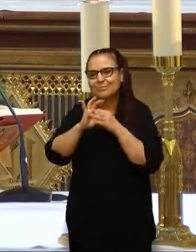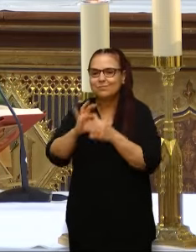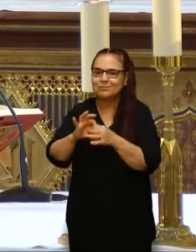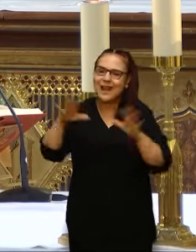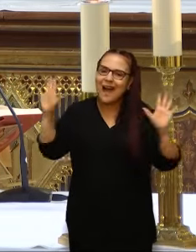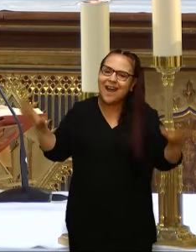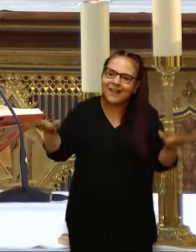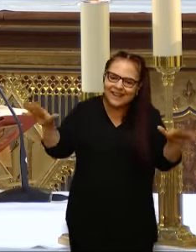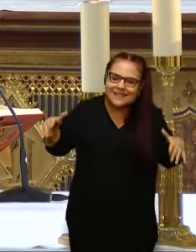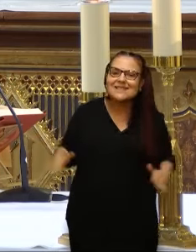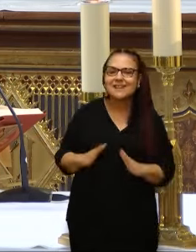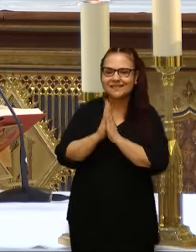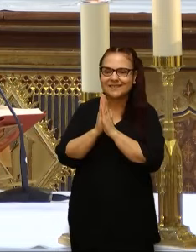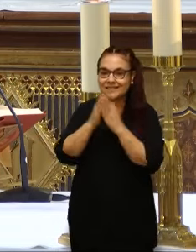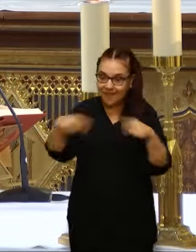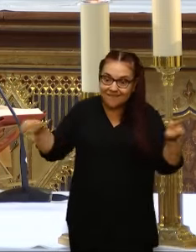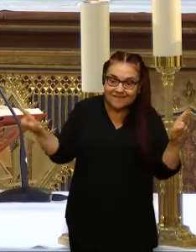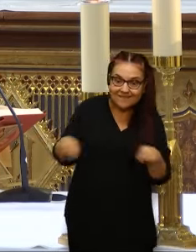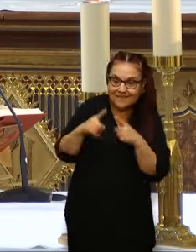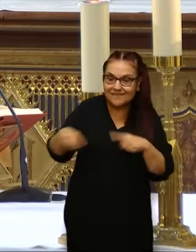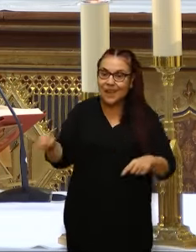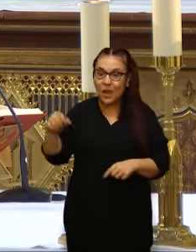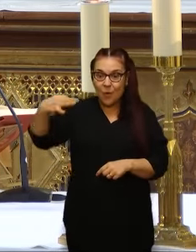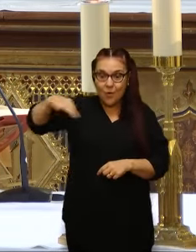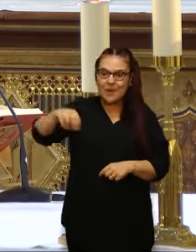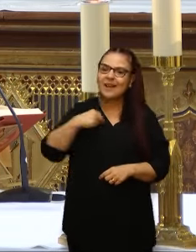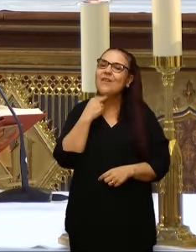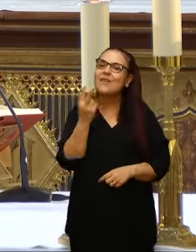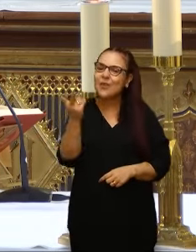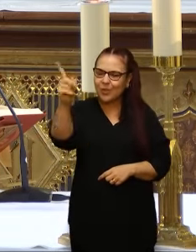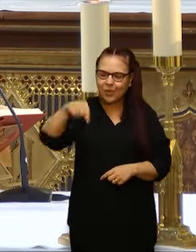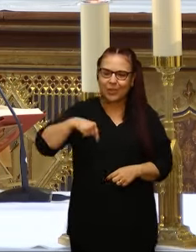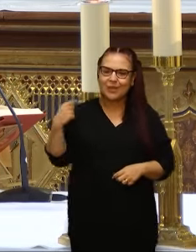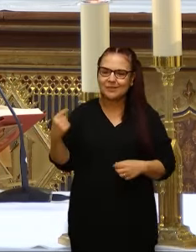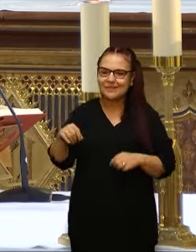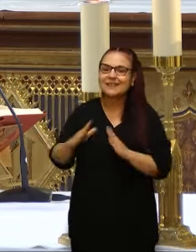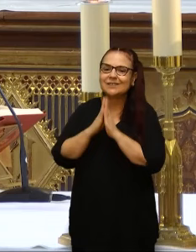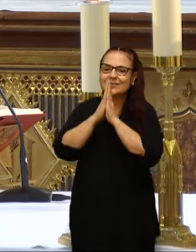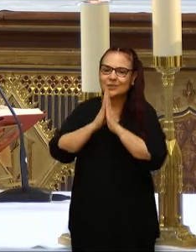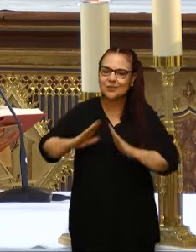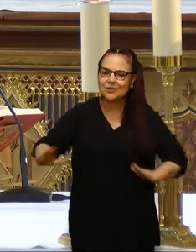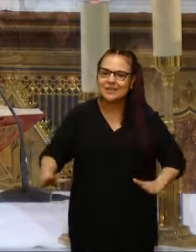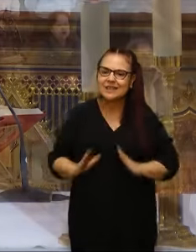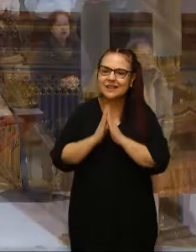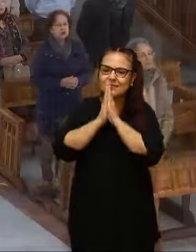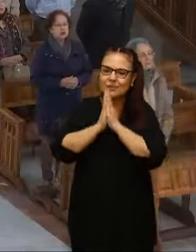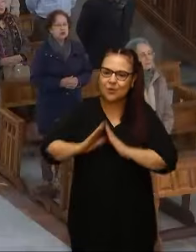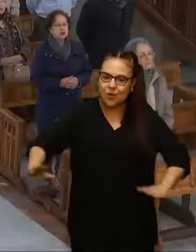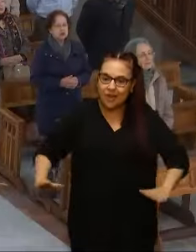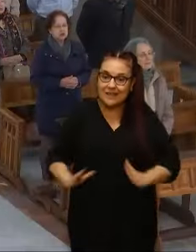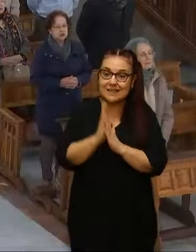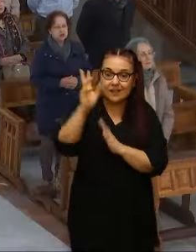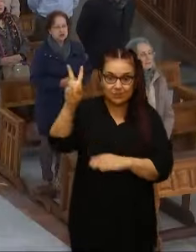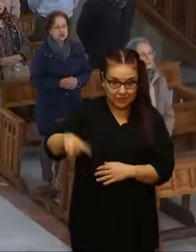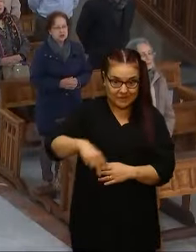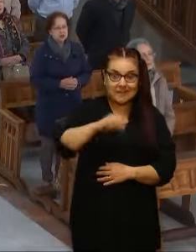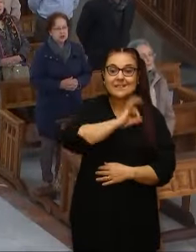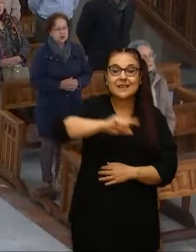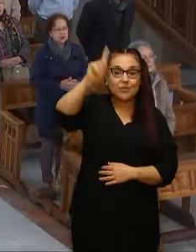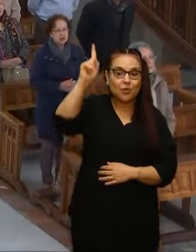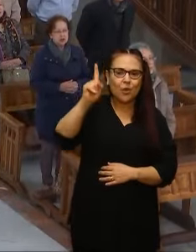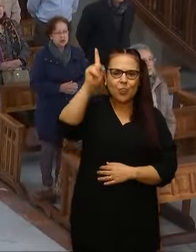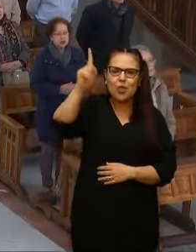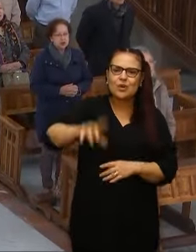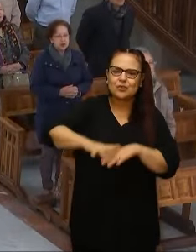ángeles y a los santos, cantamos a una voz el himno de tu gloria. Santo, santo, santo es